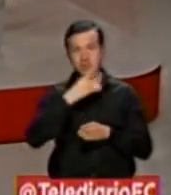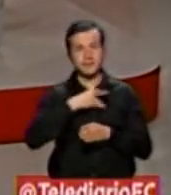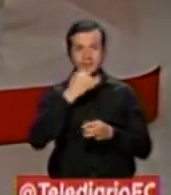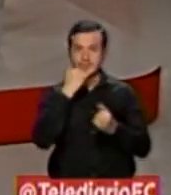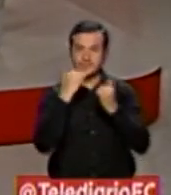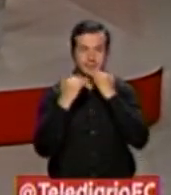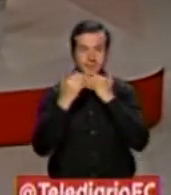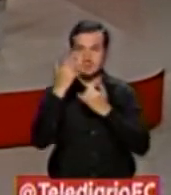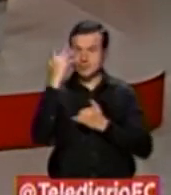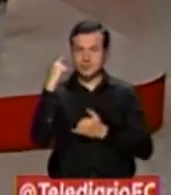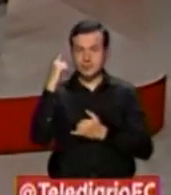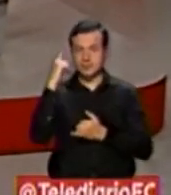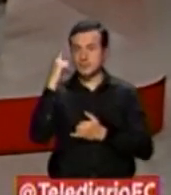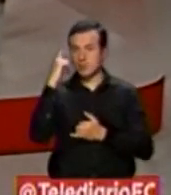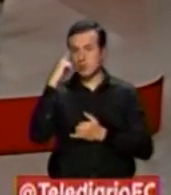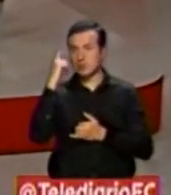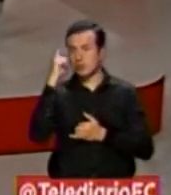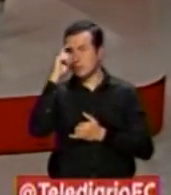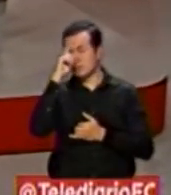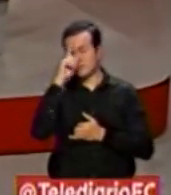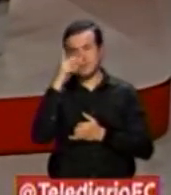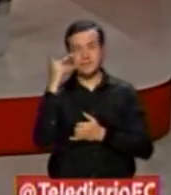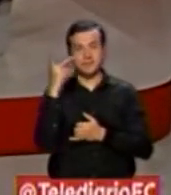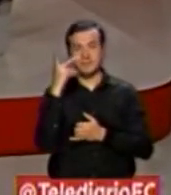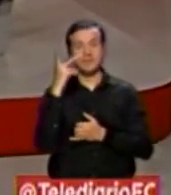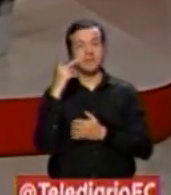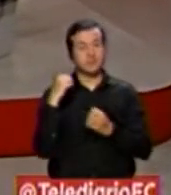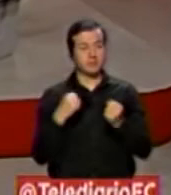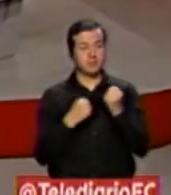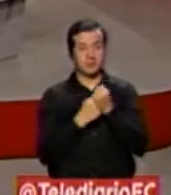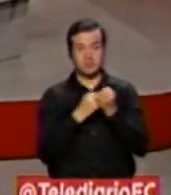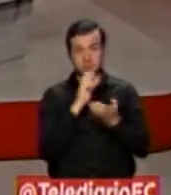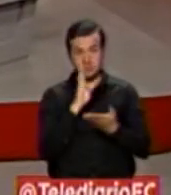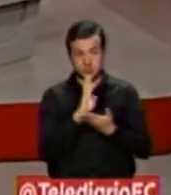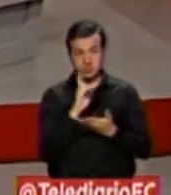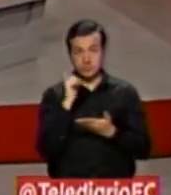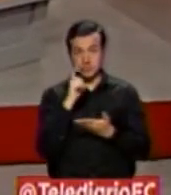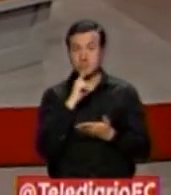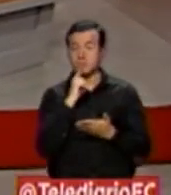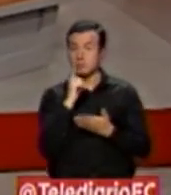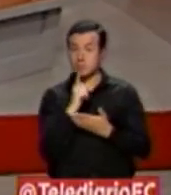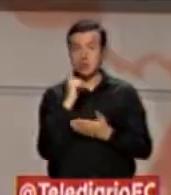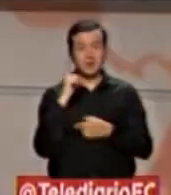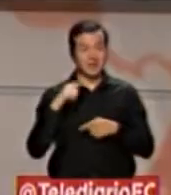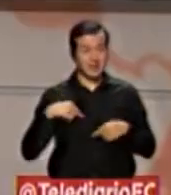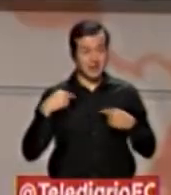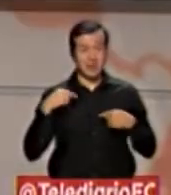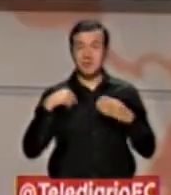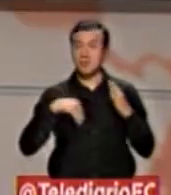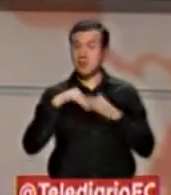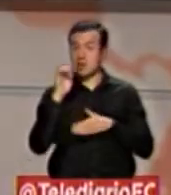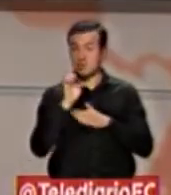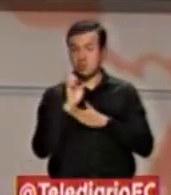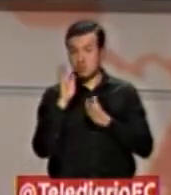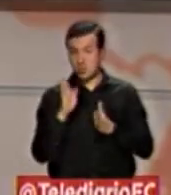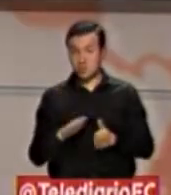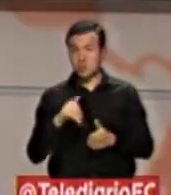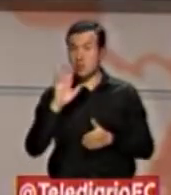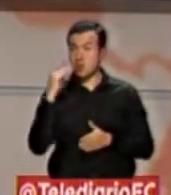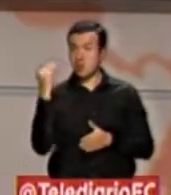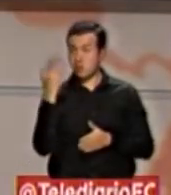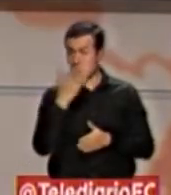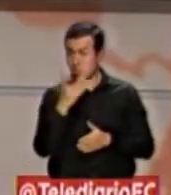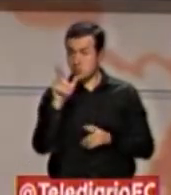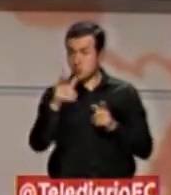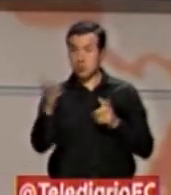gobierno anterior. Pero estamos hablando que si queremos fortalecer también el Seguro Social, tenemos que incorporar cada día más ecuatorianos, sobre todo a los más jóvenes, a